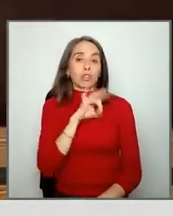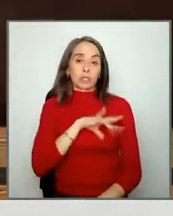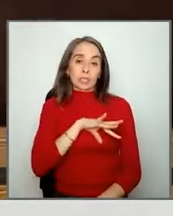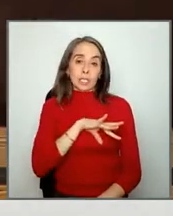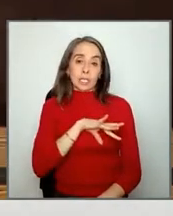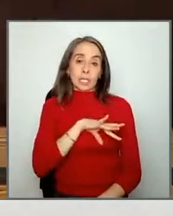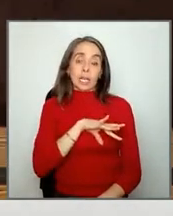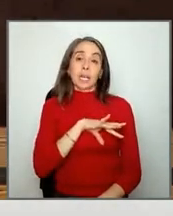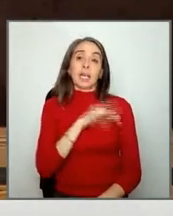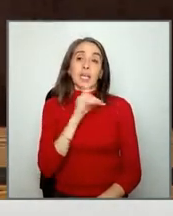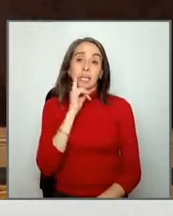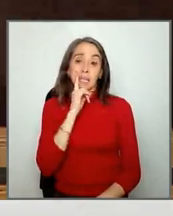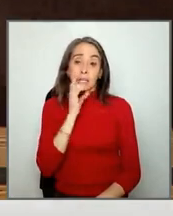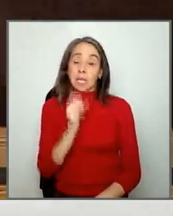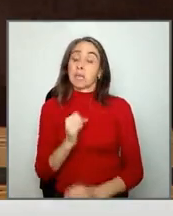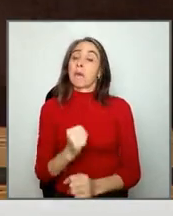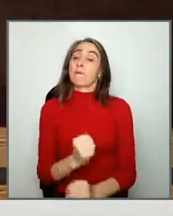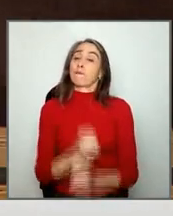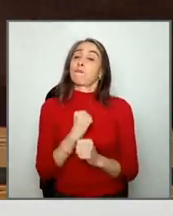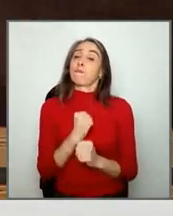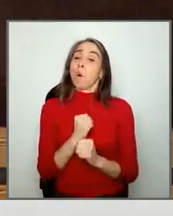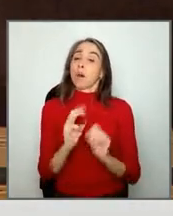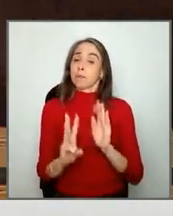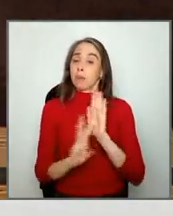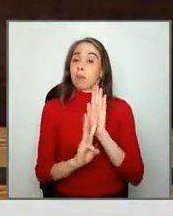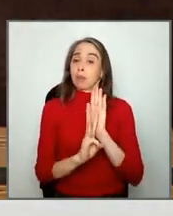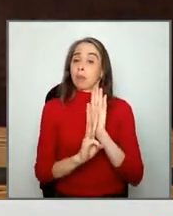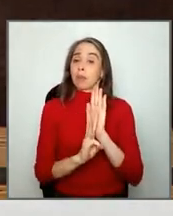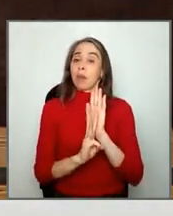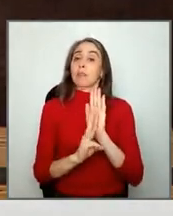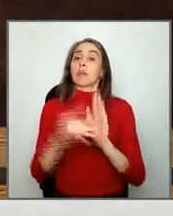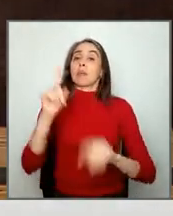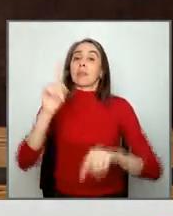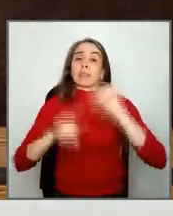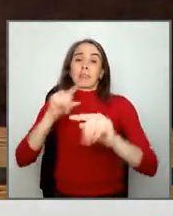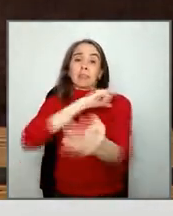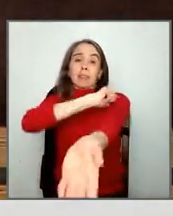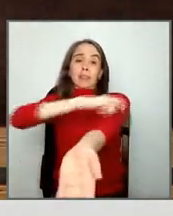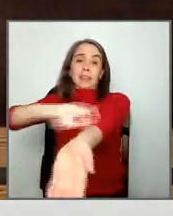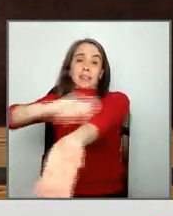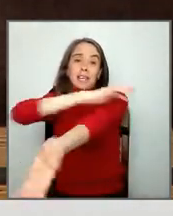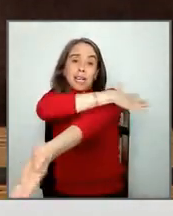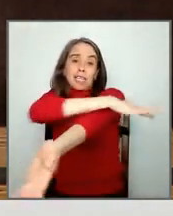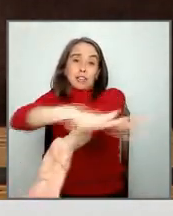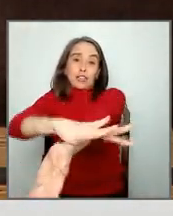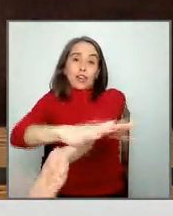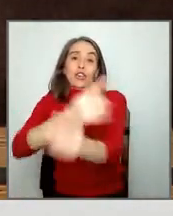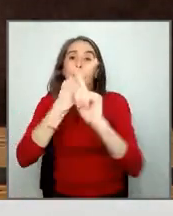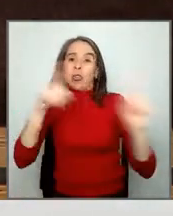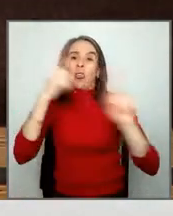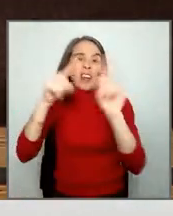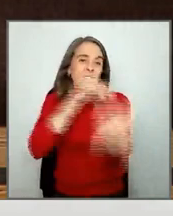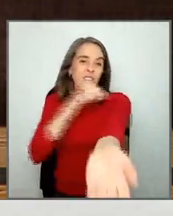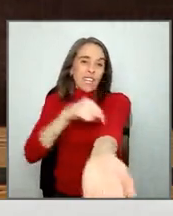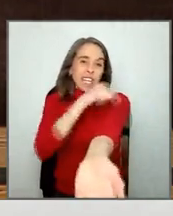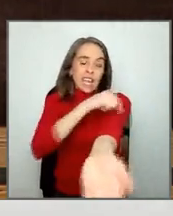identidad basada en un territorio diverso con muchos contrastes desde glaciares